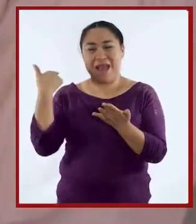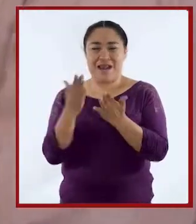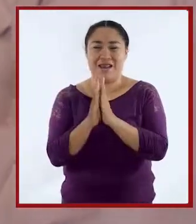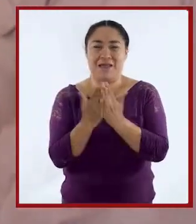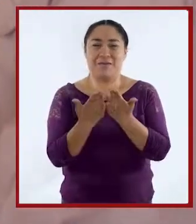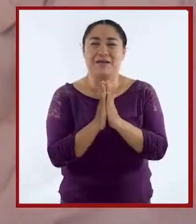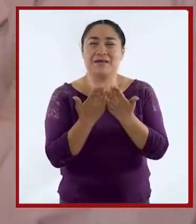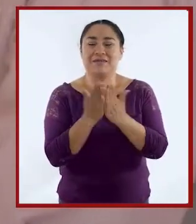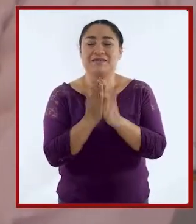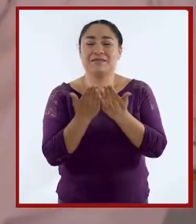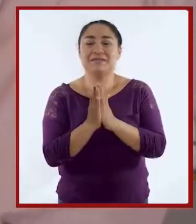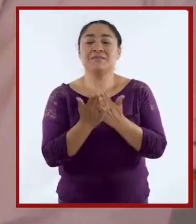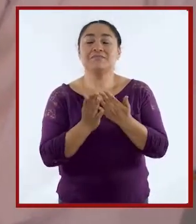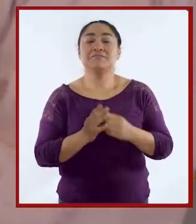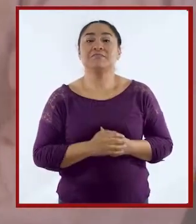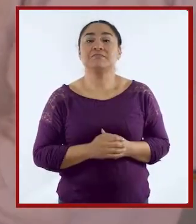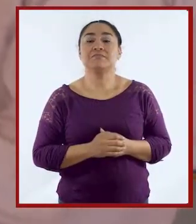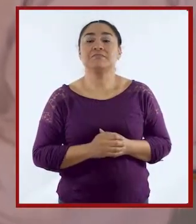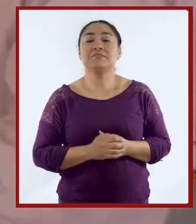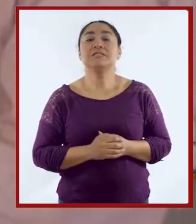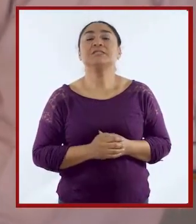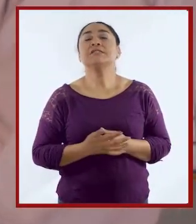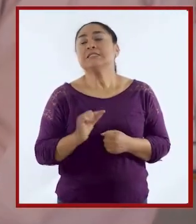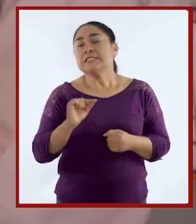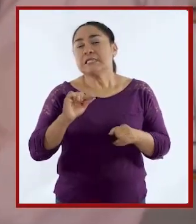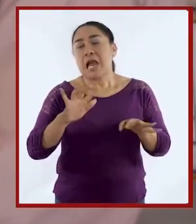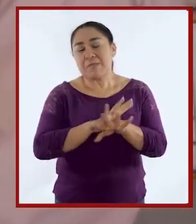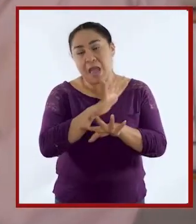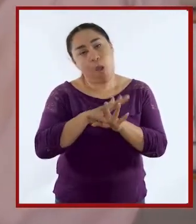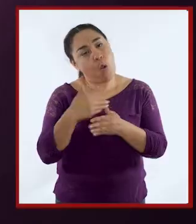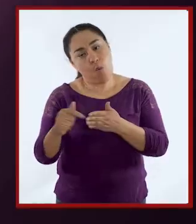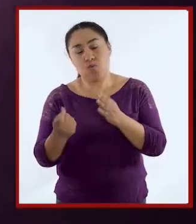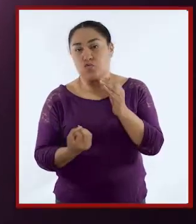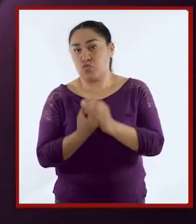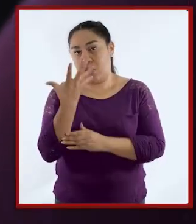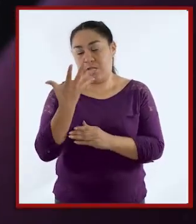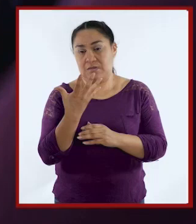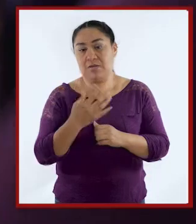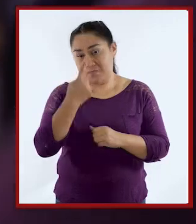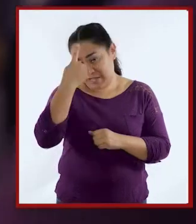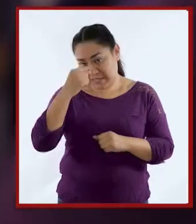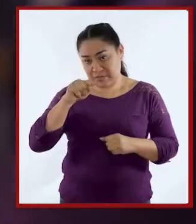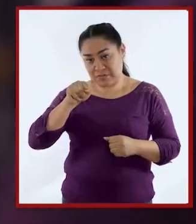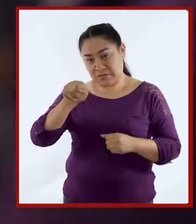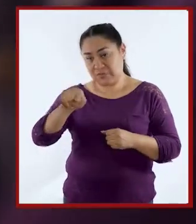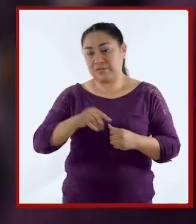anteriores libros que tenemos todavía no estaban con la reforma.